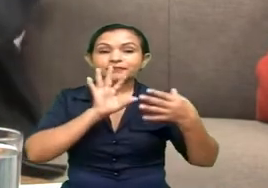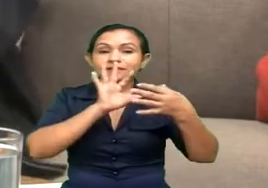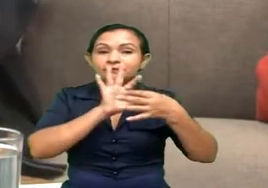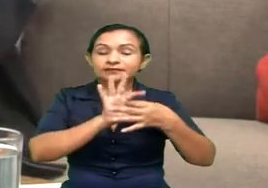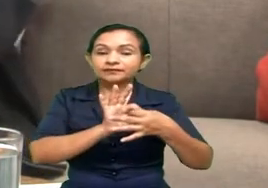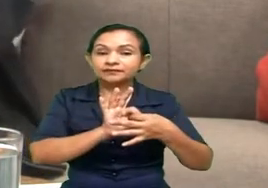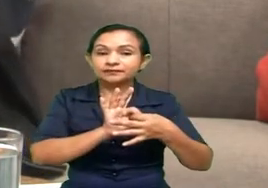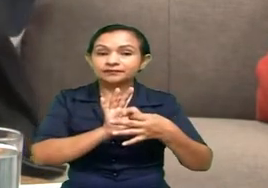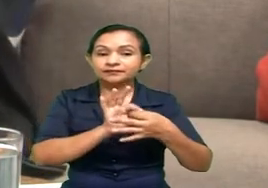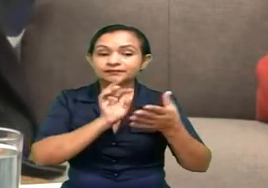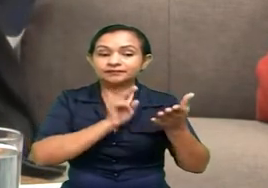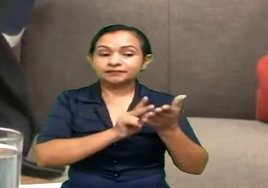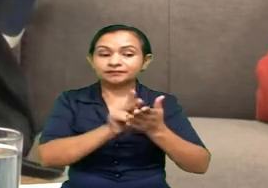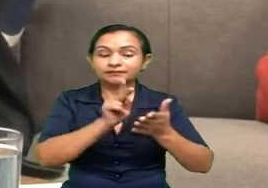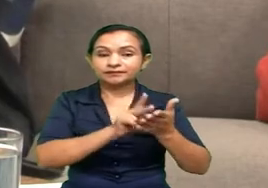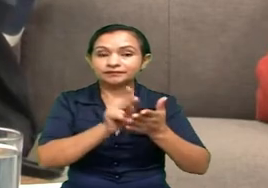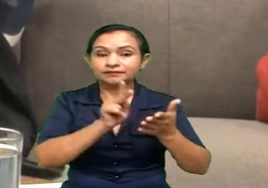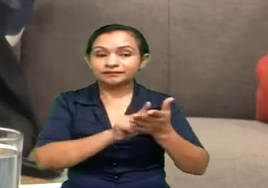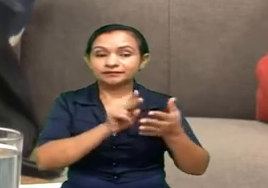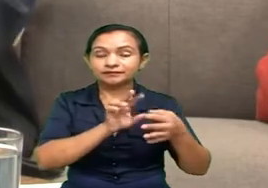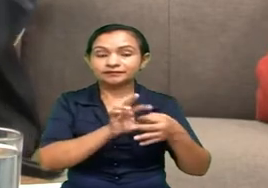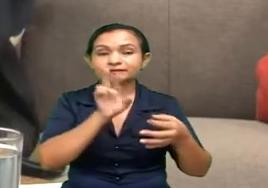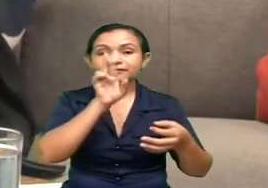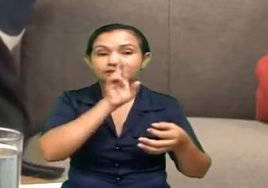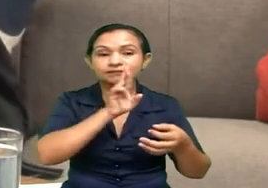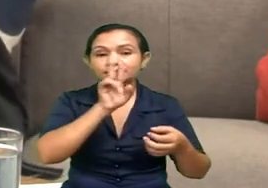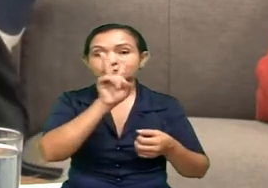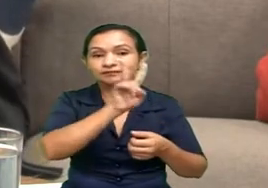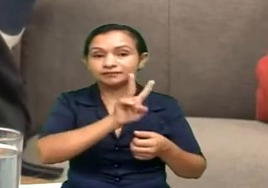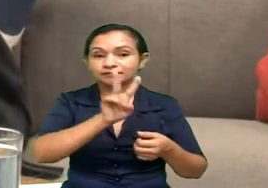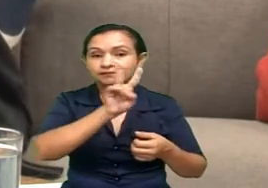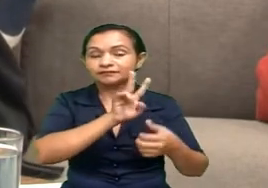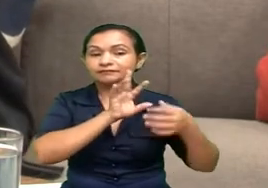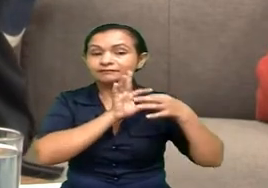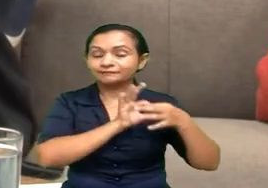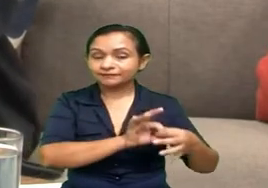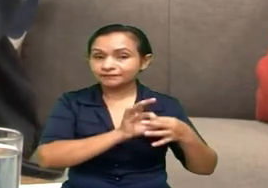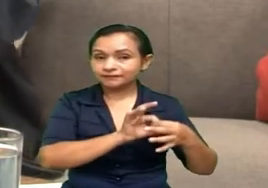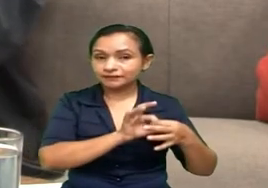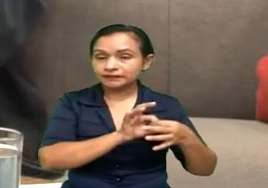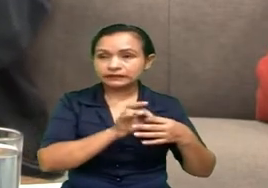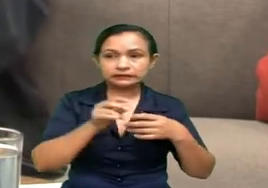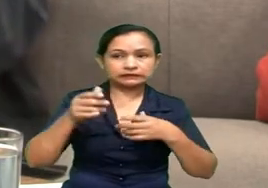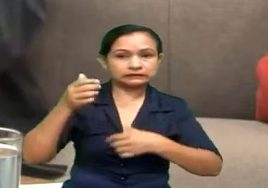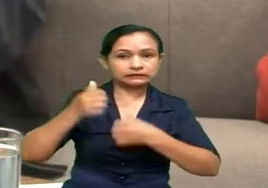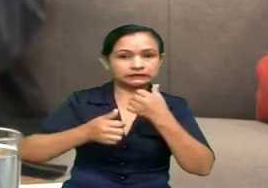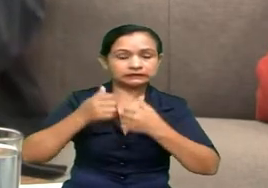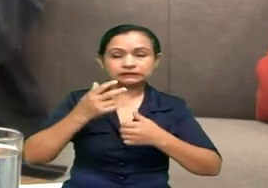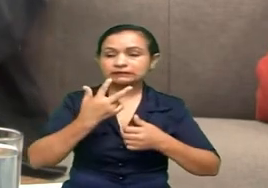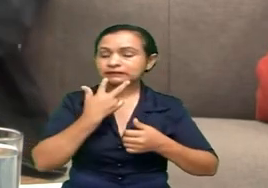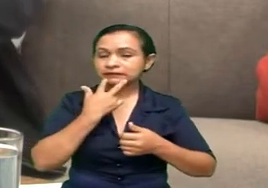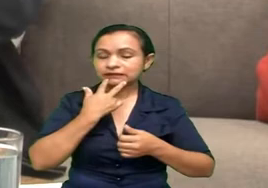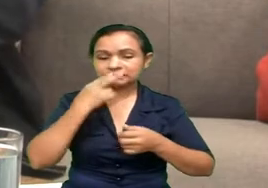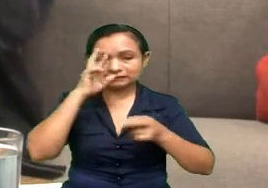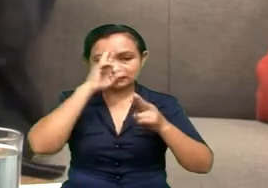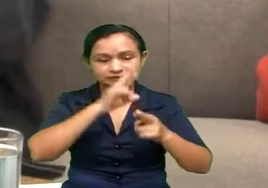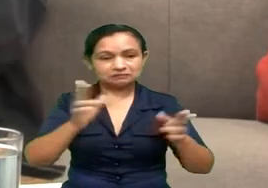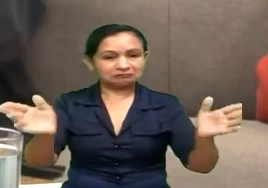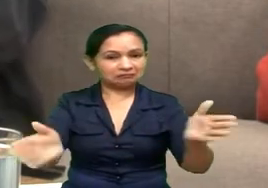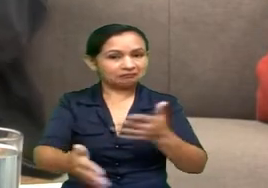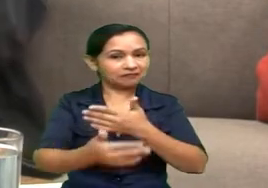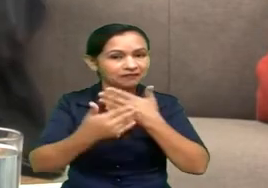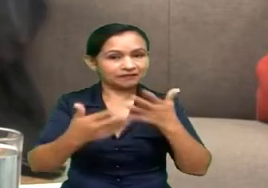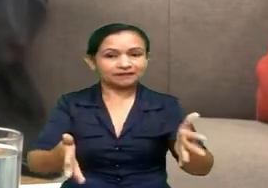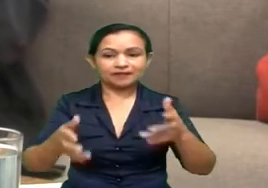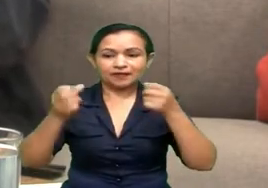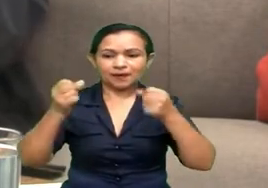las fuerzas políticas en Nicaragua ante la amenaza de Walker, que no respetaba nada. Inmediatamente que Walker